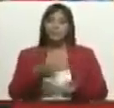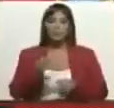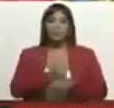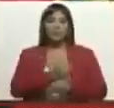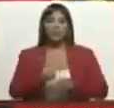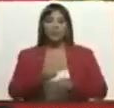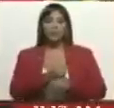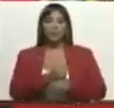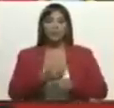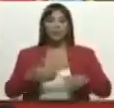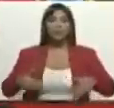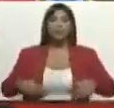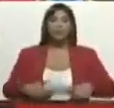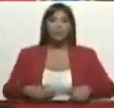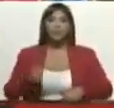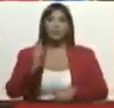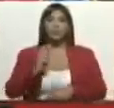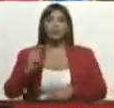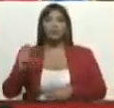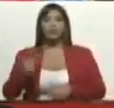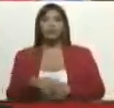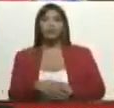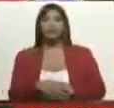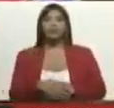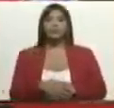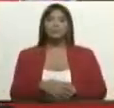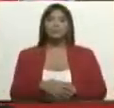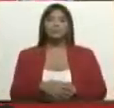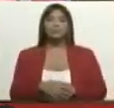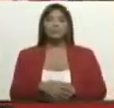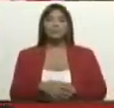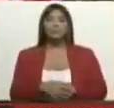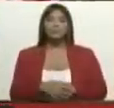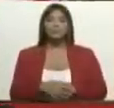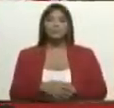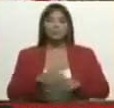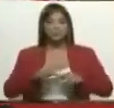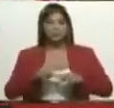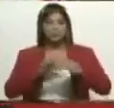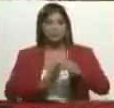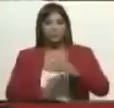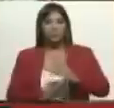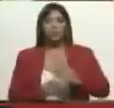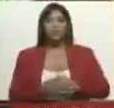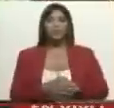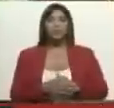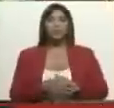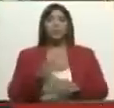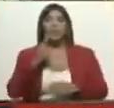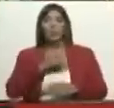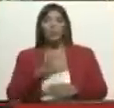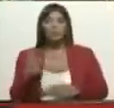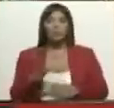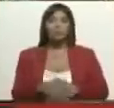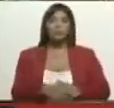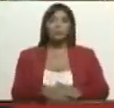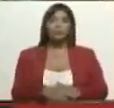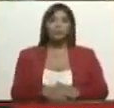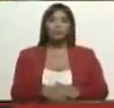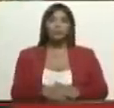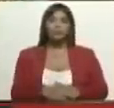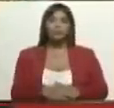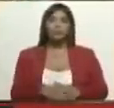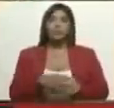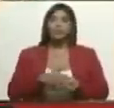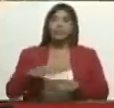funciones, sus tareas de manera patriótica, con lealtad, con compromiso,